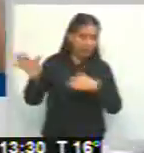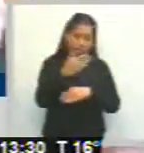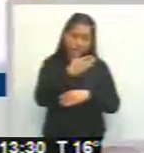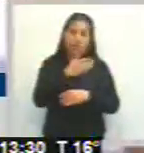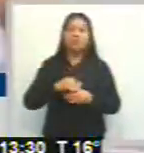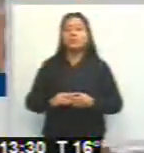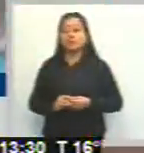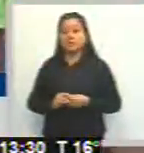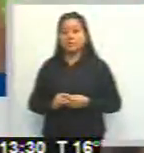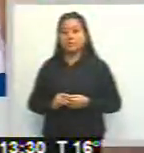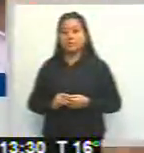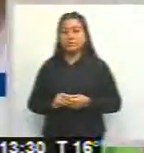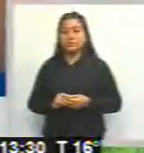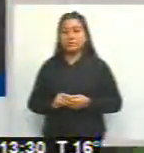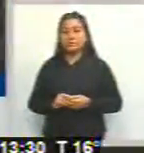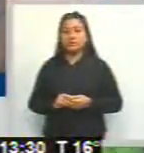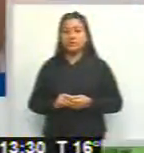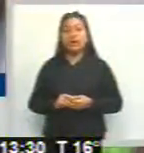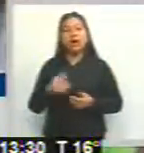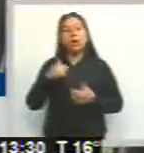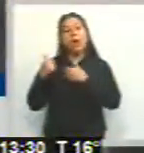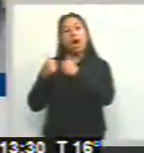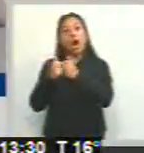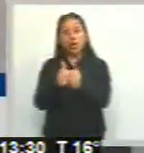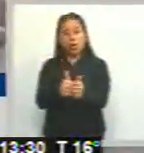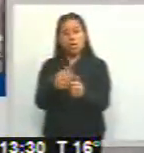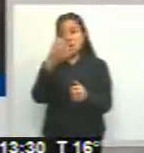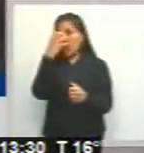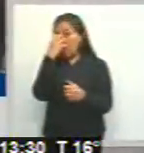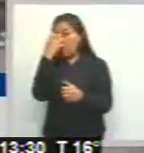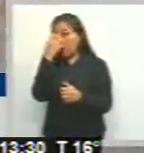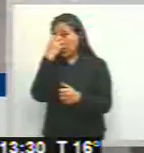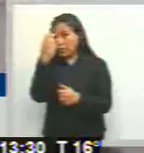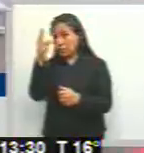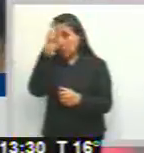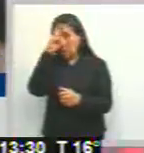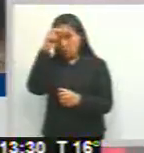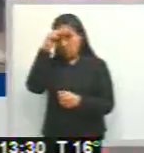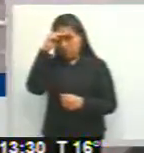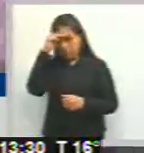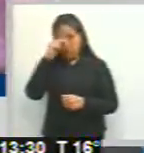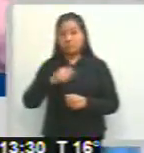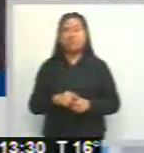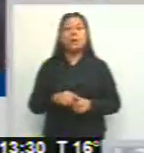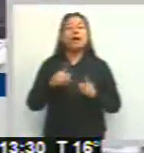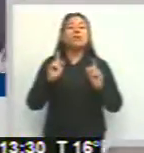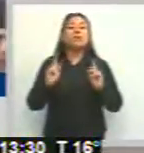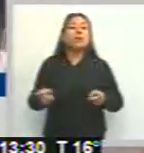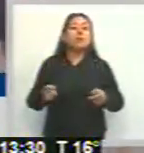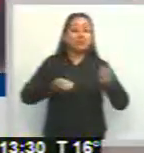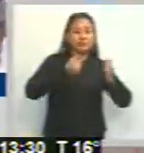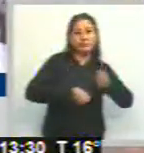la familia. Y bueno, nos van a acompañar los payasos hospitalarios, como siempre, una